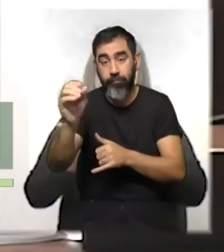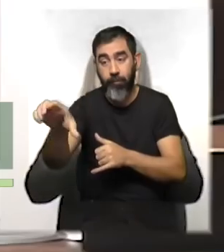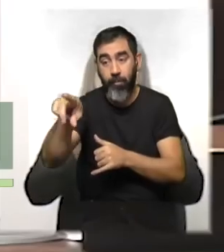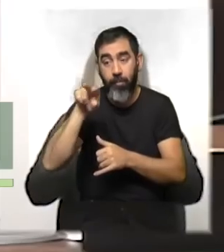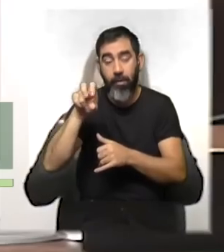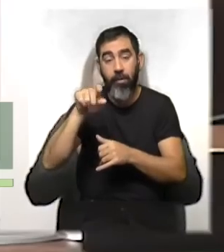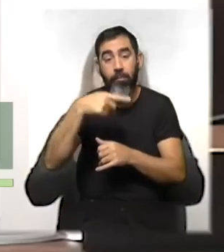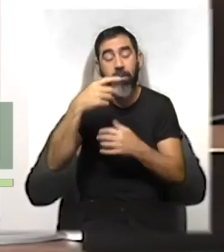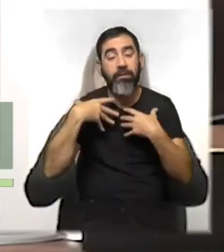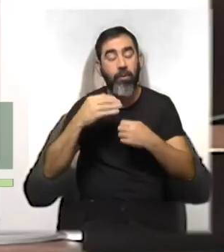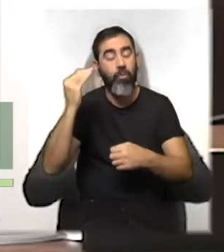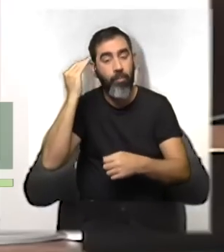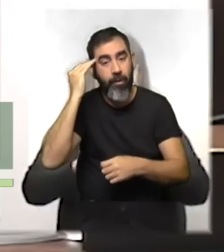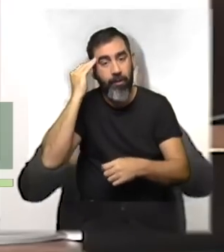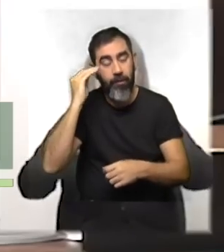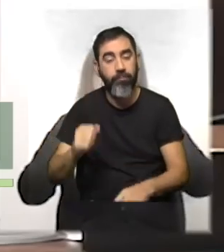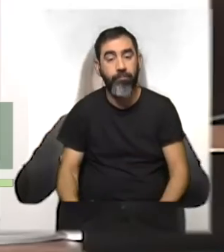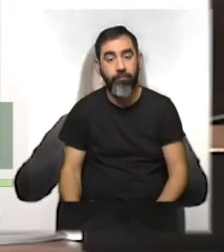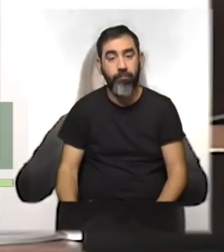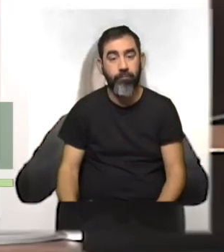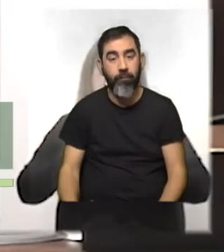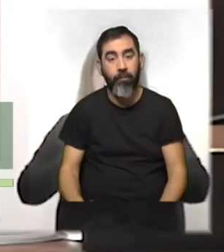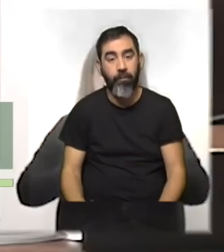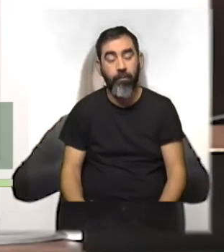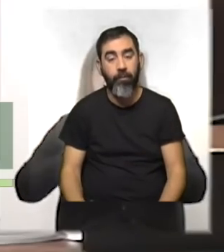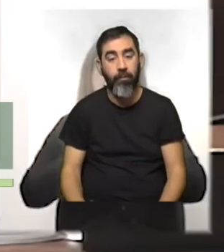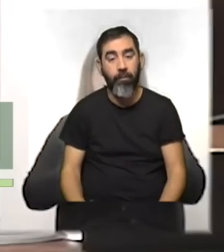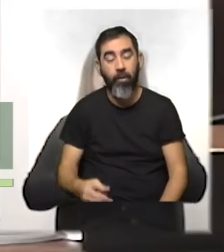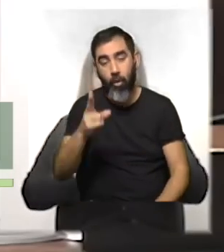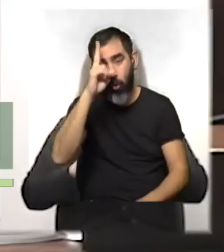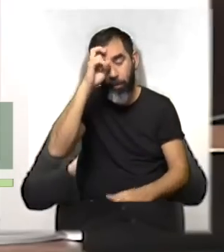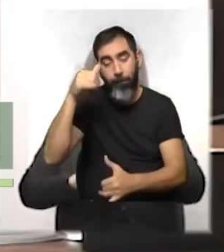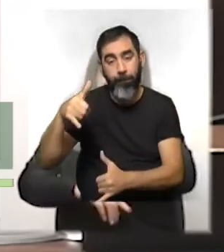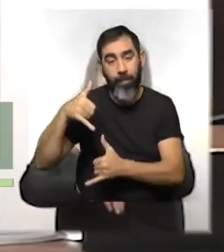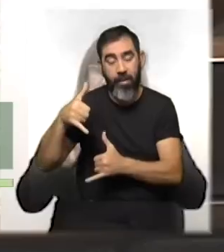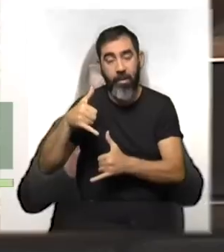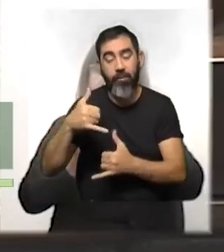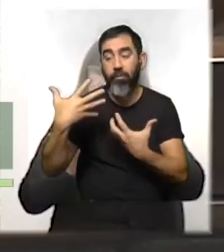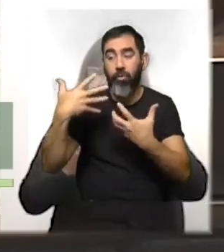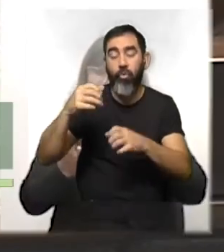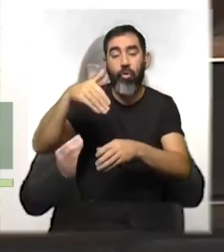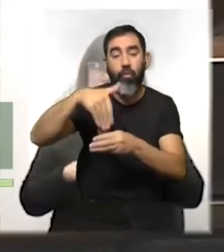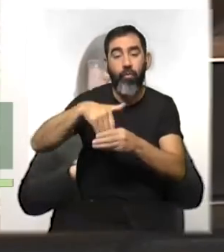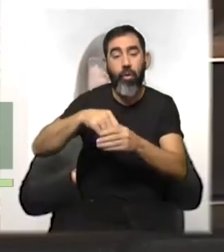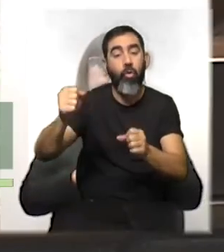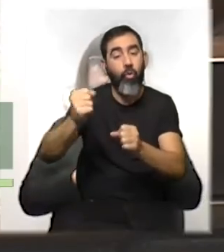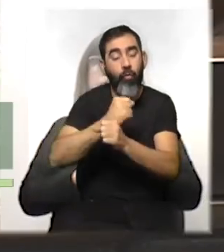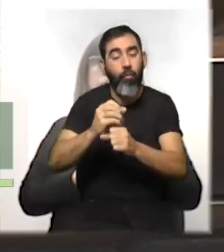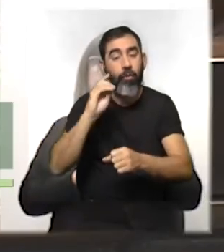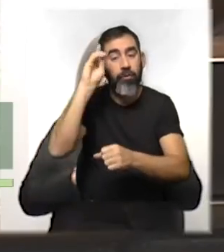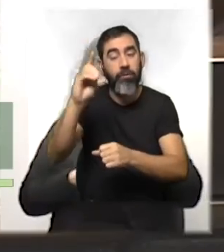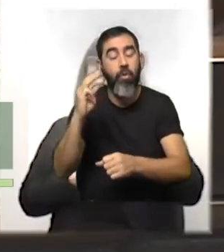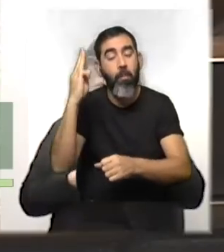fueran destinados a la Salud Mental y fueron asignados al hospital Militar la negativa cabildante a votar el proyecto fue reafirmada por el senador